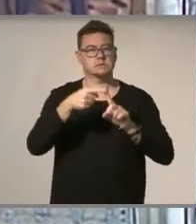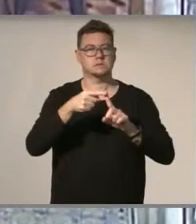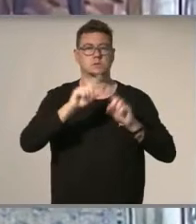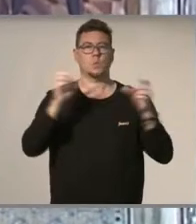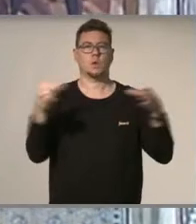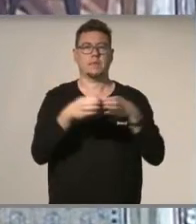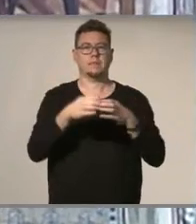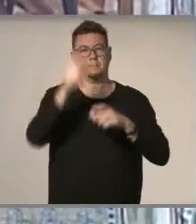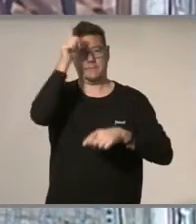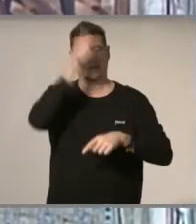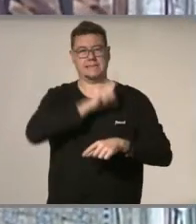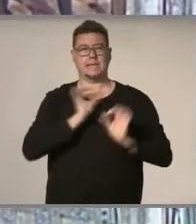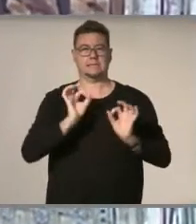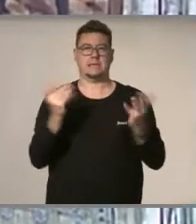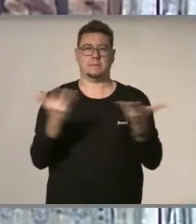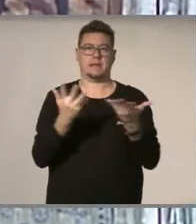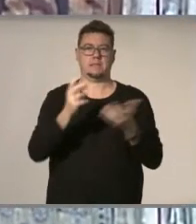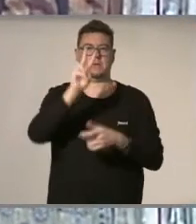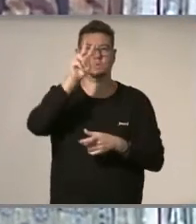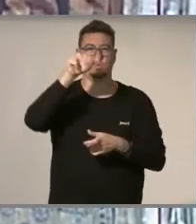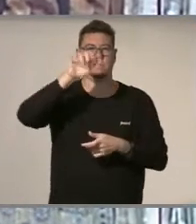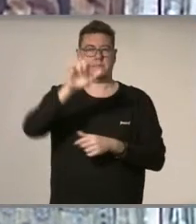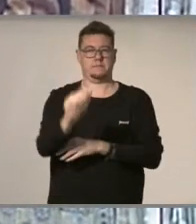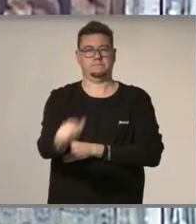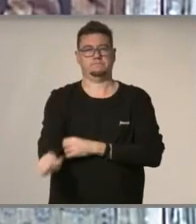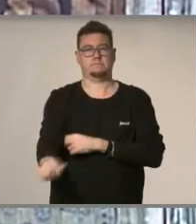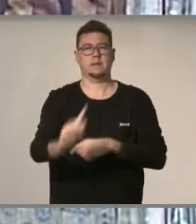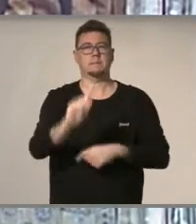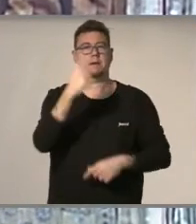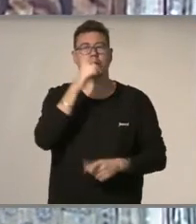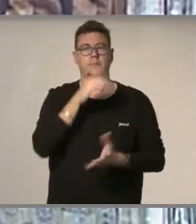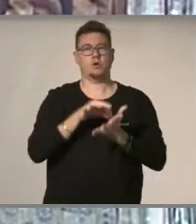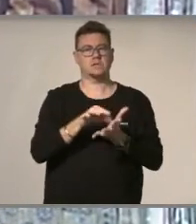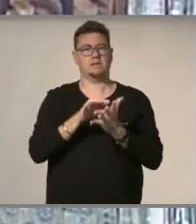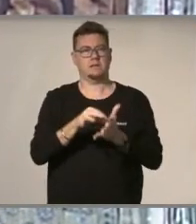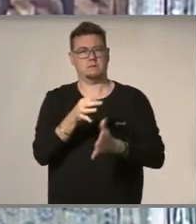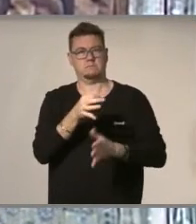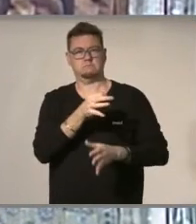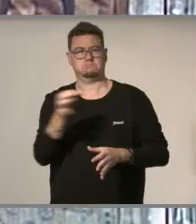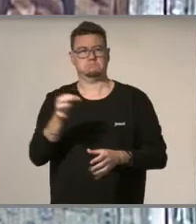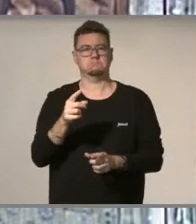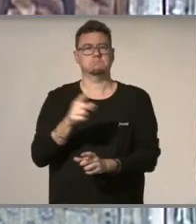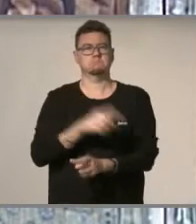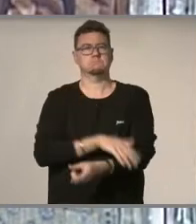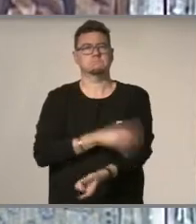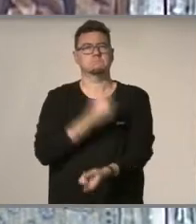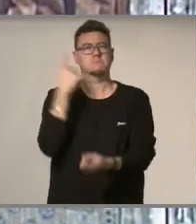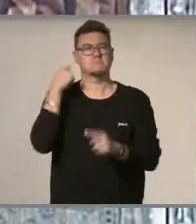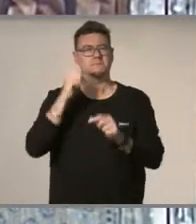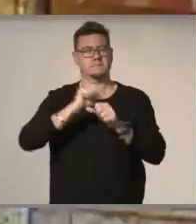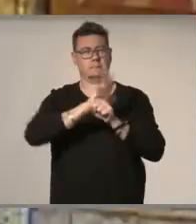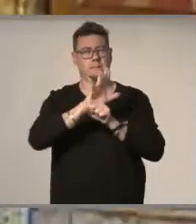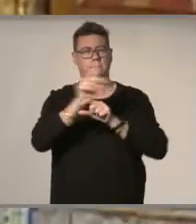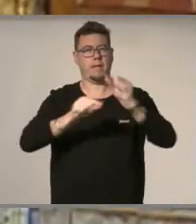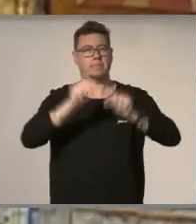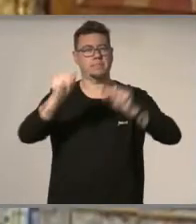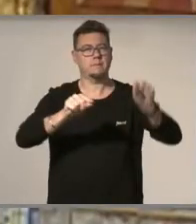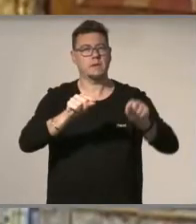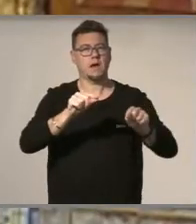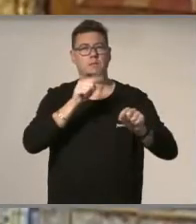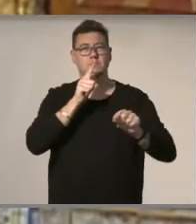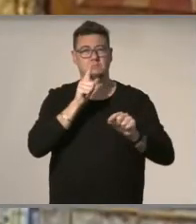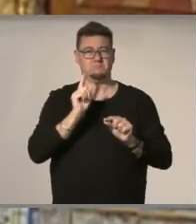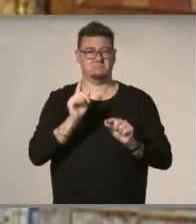Emergencias. La primera, por su ejemplar servicio prestado con motivo de la terrible pandemia por el contagio del